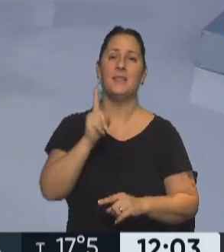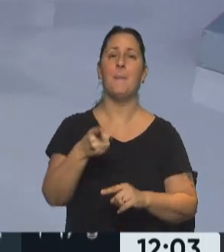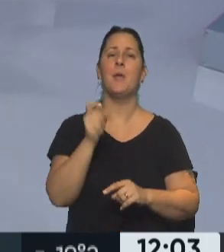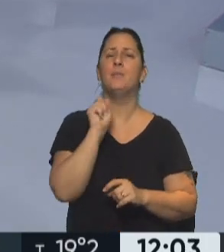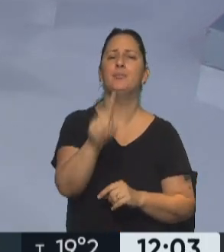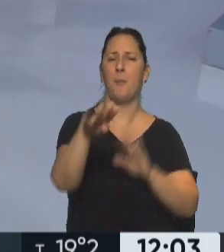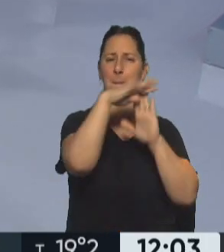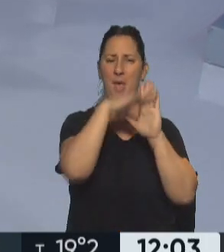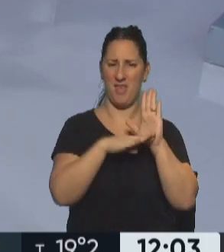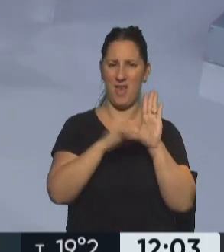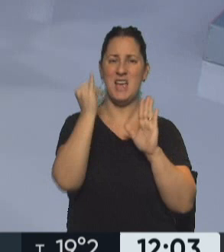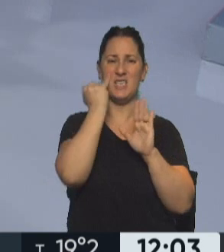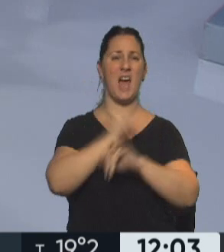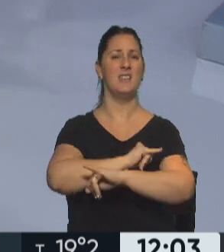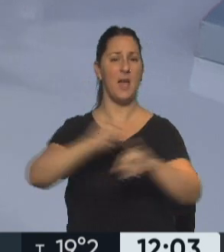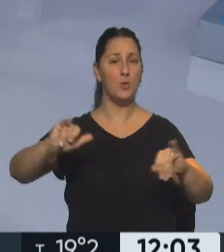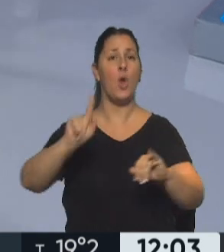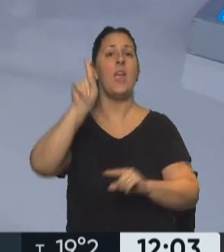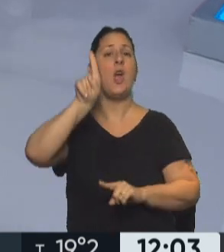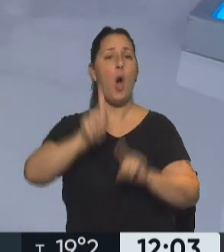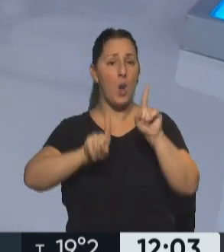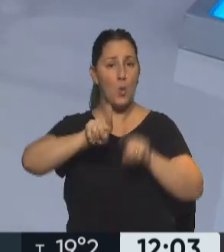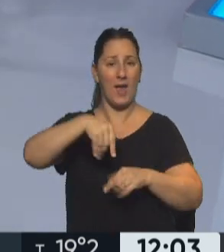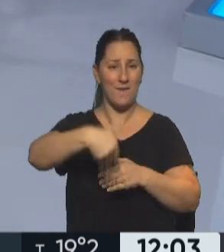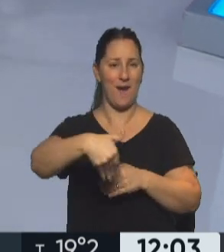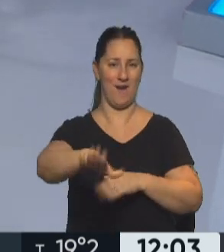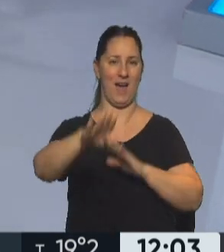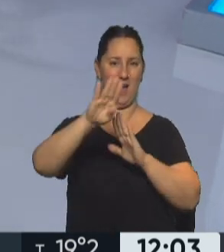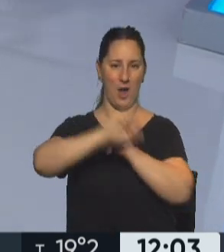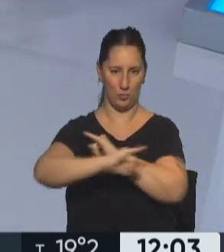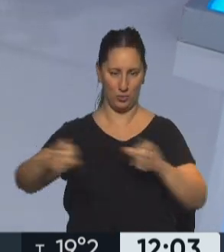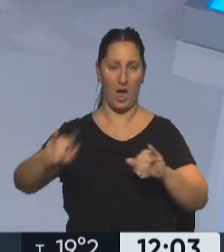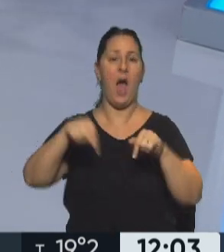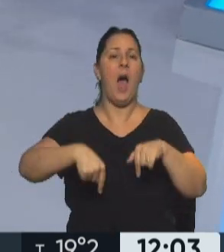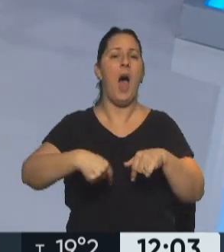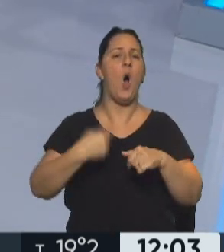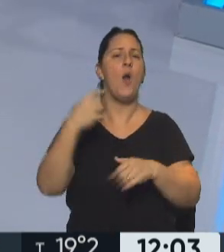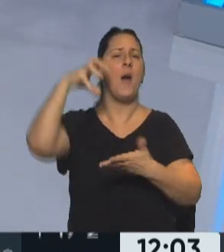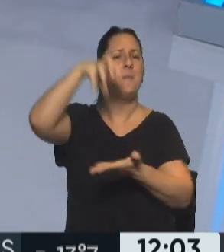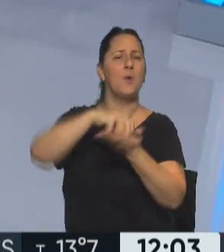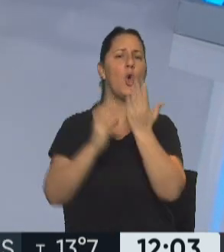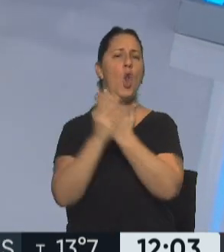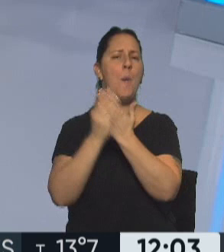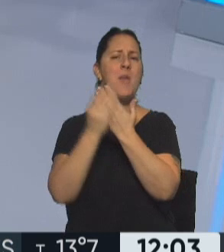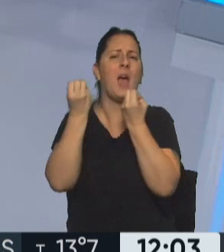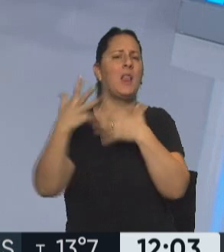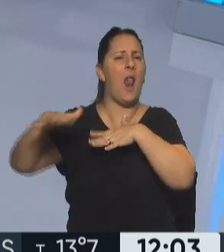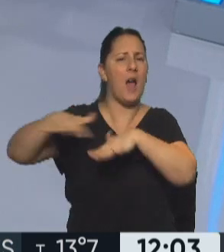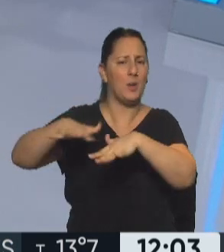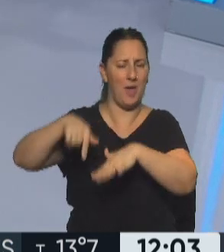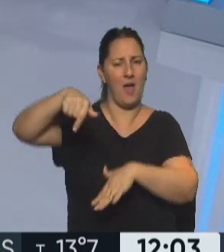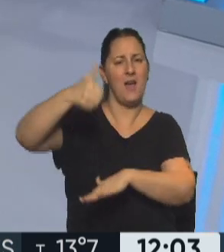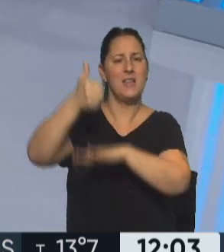medidas que ya se anunciaron y las que se están por anunciar. Y la actividad por estas horas en el Palacio de Hacienda, allí en el Ministerio de Economía, trabajando